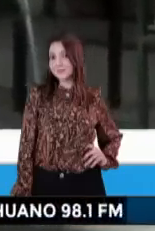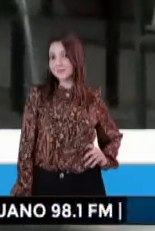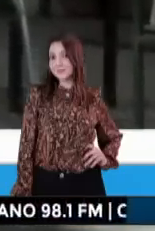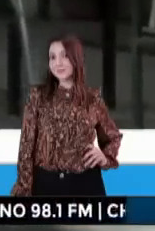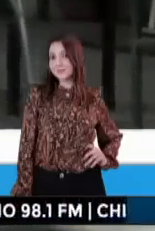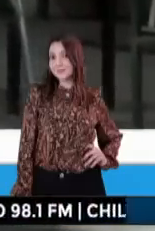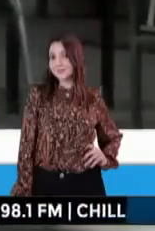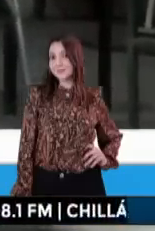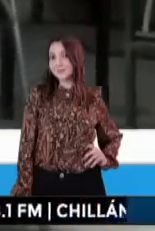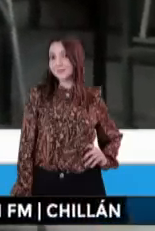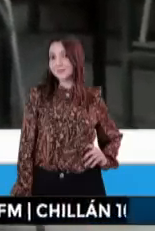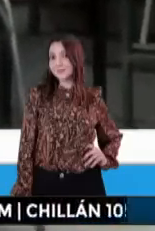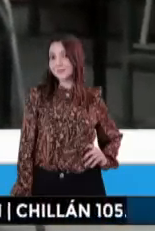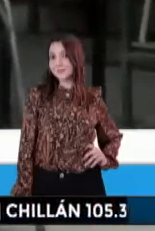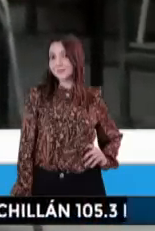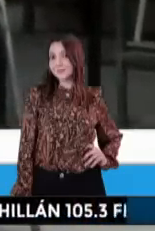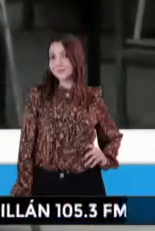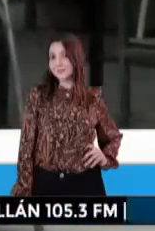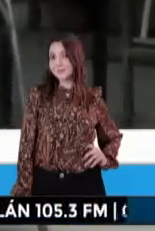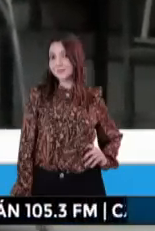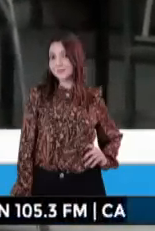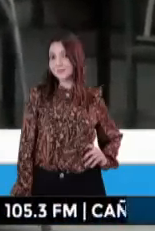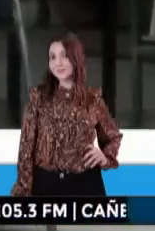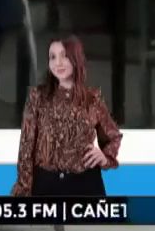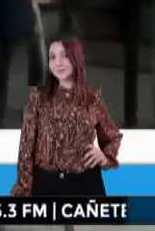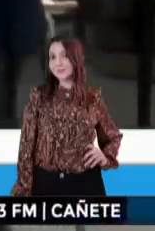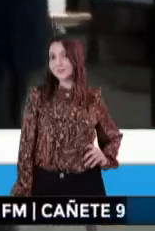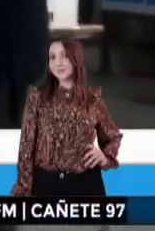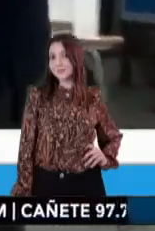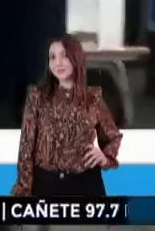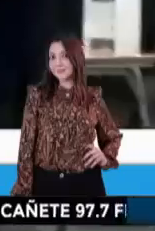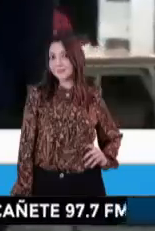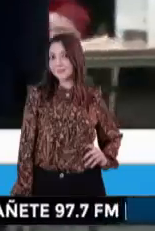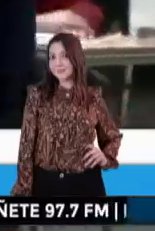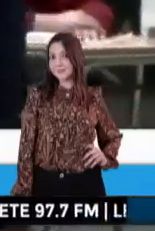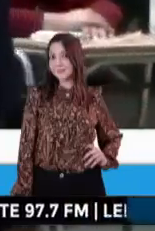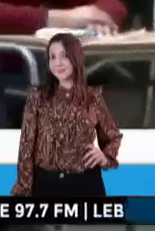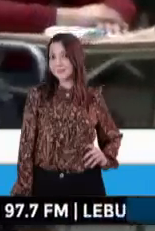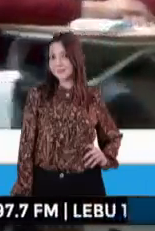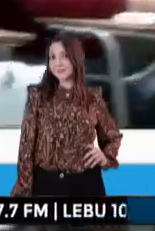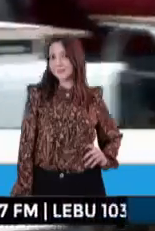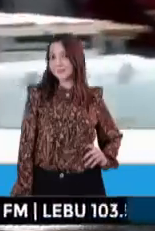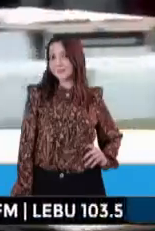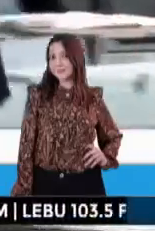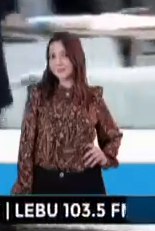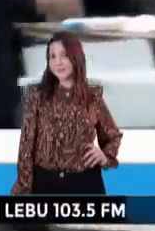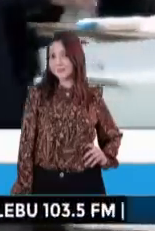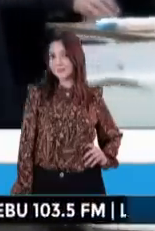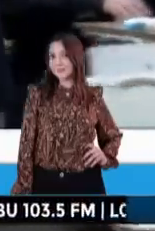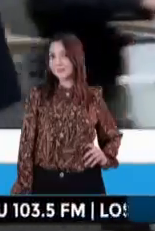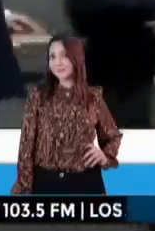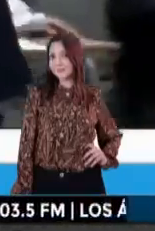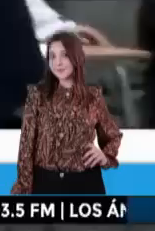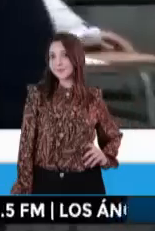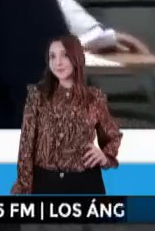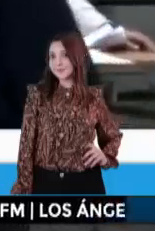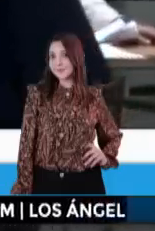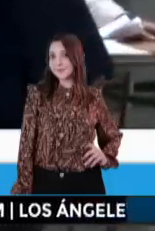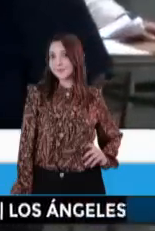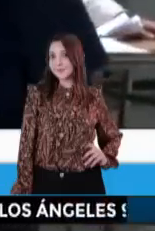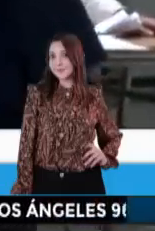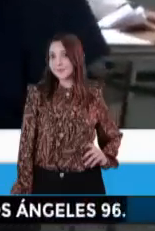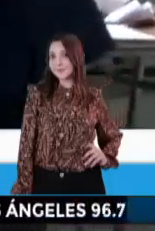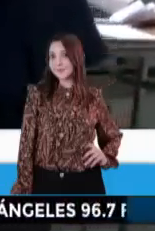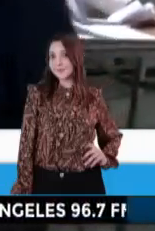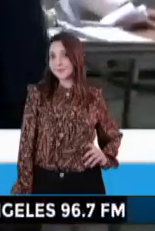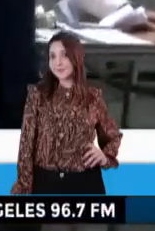del Partido Socialista, José Miguel Insulza, respecto a los dichos del expresidente Ricardo Lagos. Escuchemos al senador.